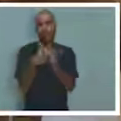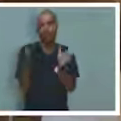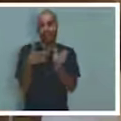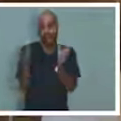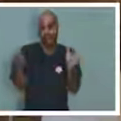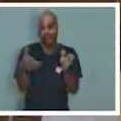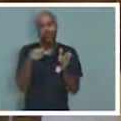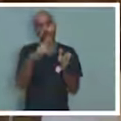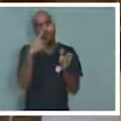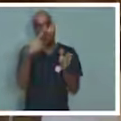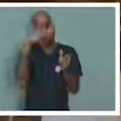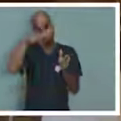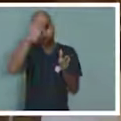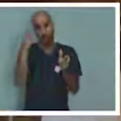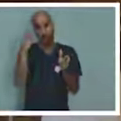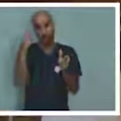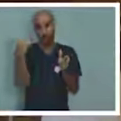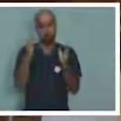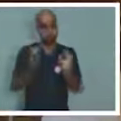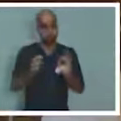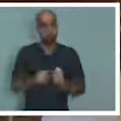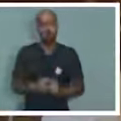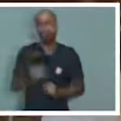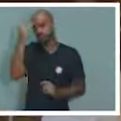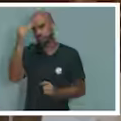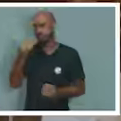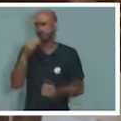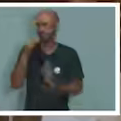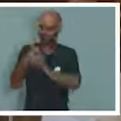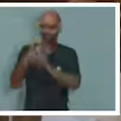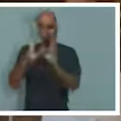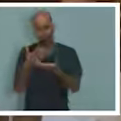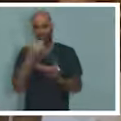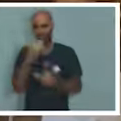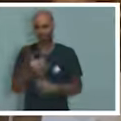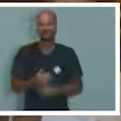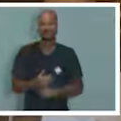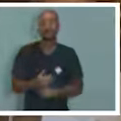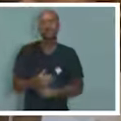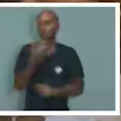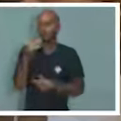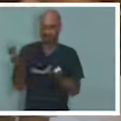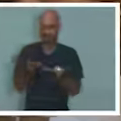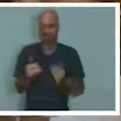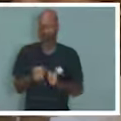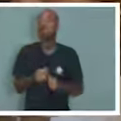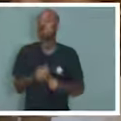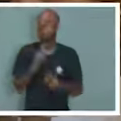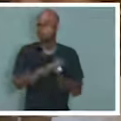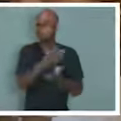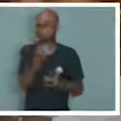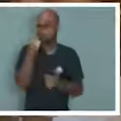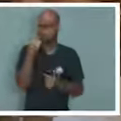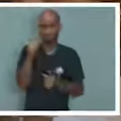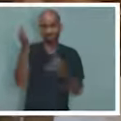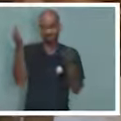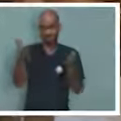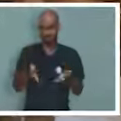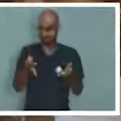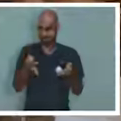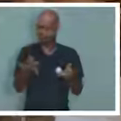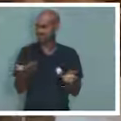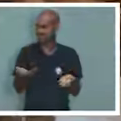país. Muchísimas gracias por acompañarnos, ha sido todo un placer contar con su presencia. Amigos, sin duda algo nos queda claro de esta visita y es que